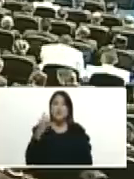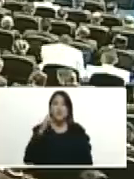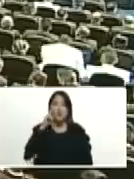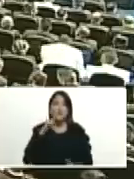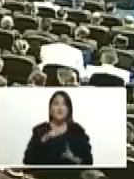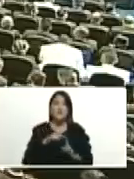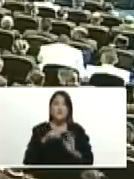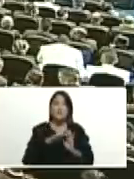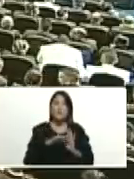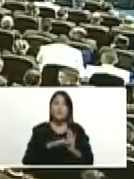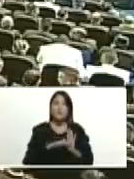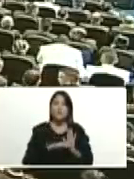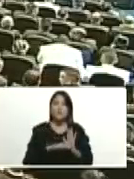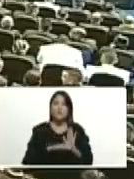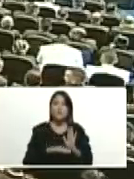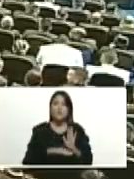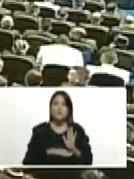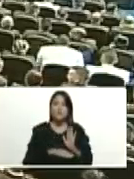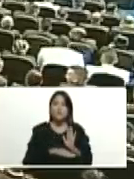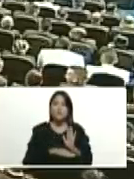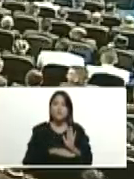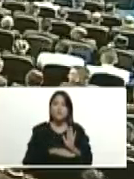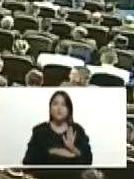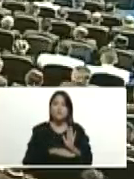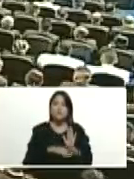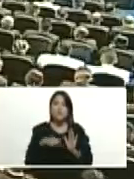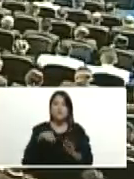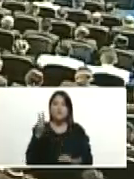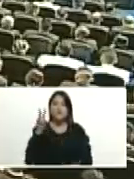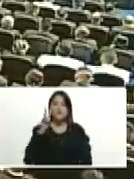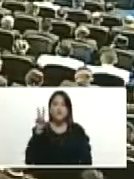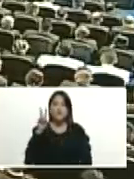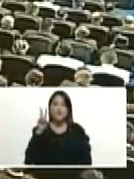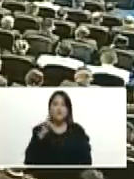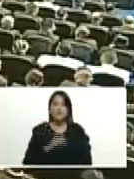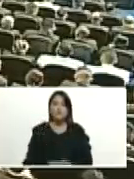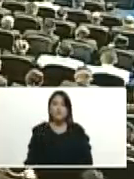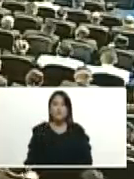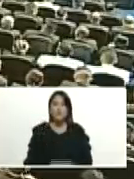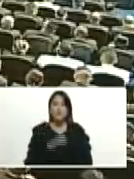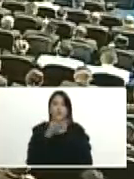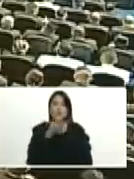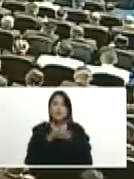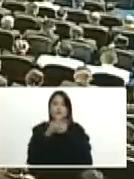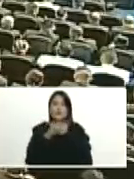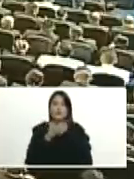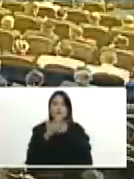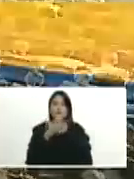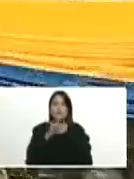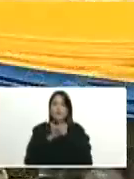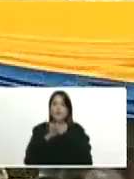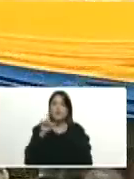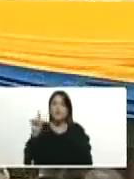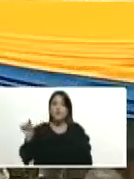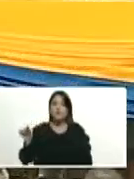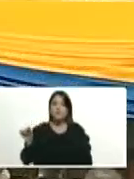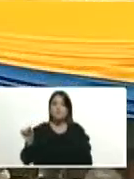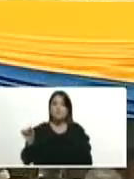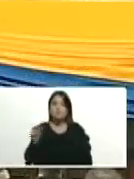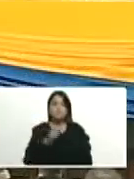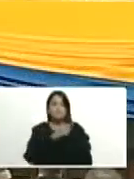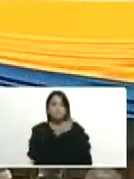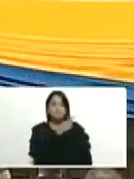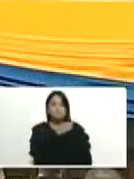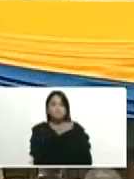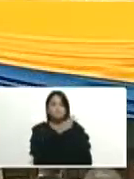histórico. ¡Chávez vive! Del plan de la patria. Mi comandante jefe, buenas tardes. Permiso para recibir la jerarquía de sargento